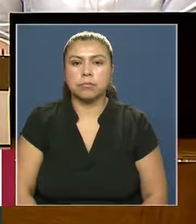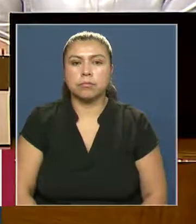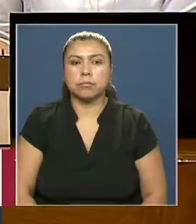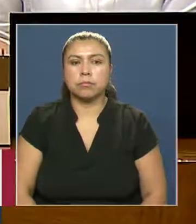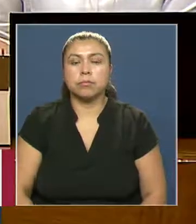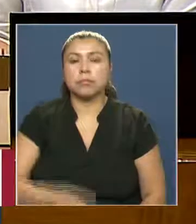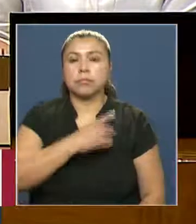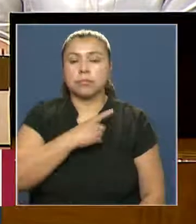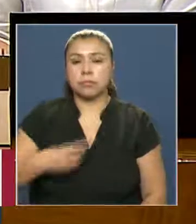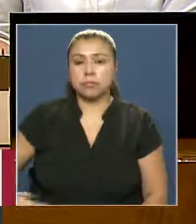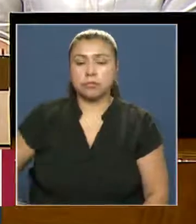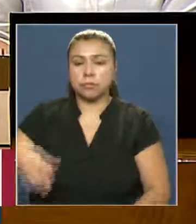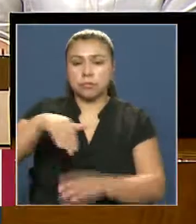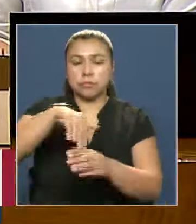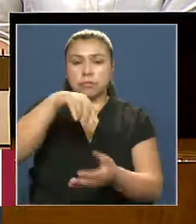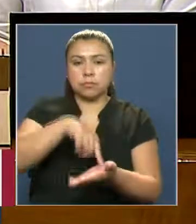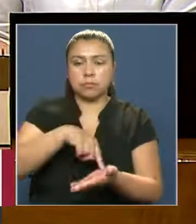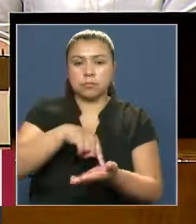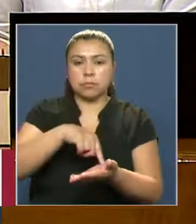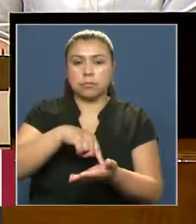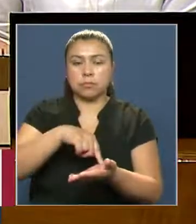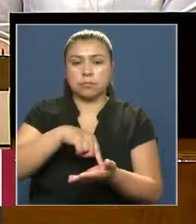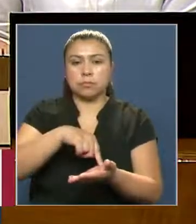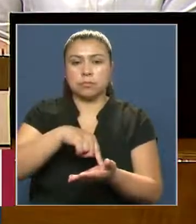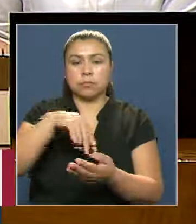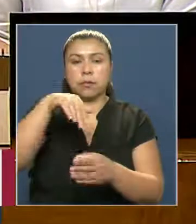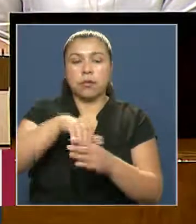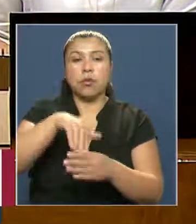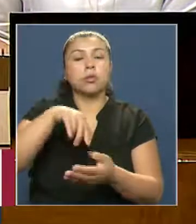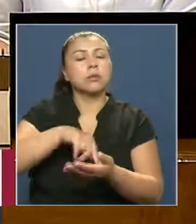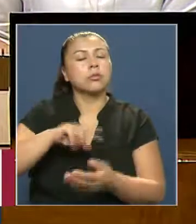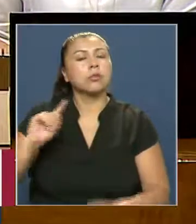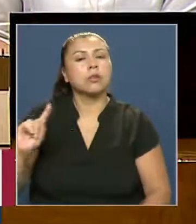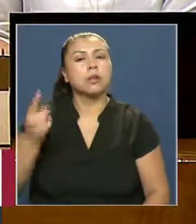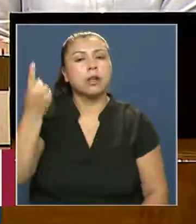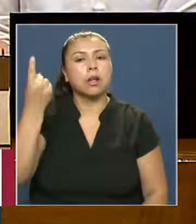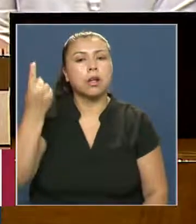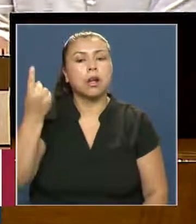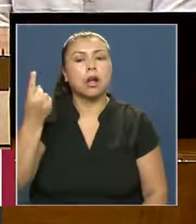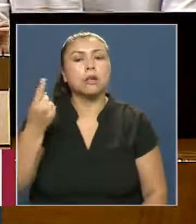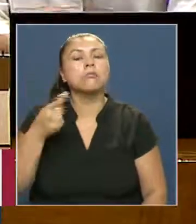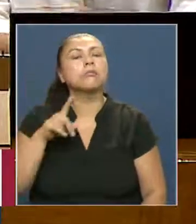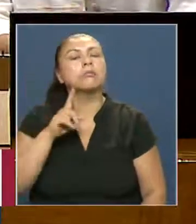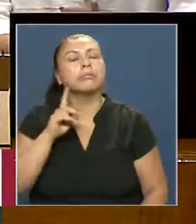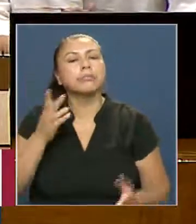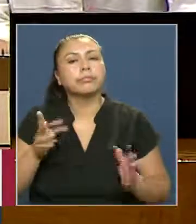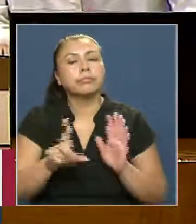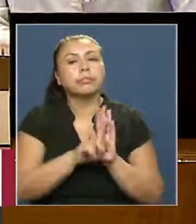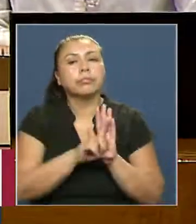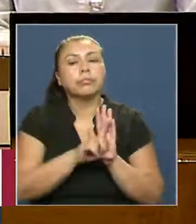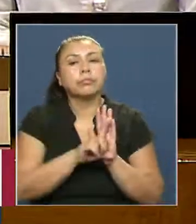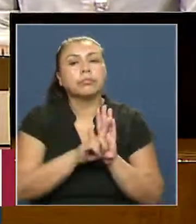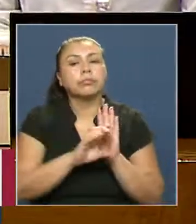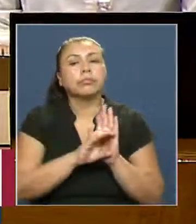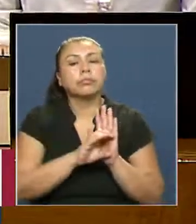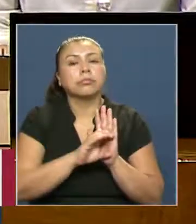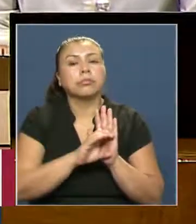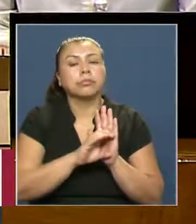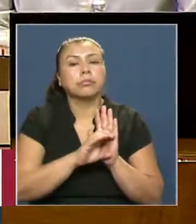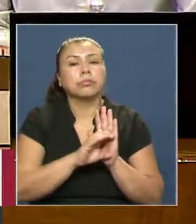Colegas, en votación general, y tiene alcance de ley orgánica